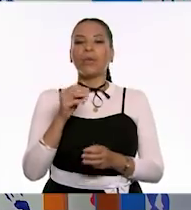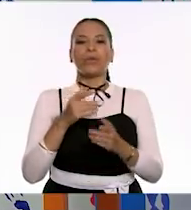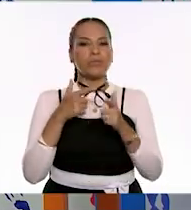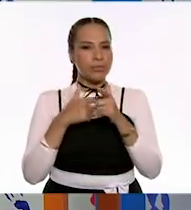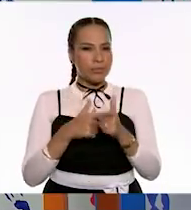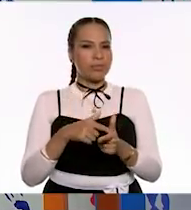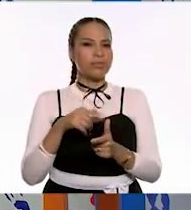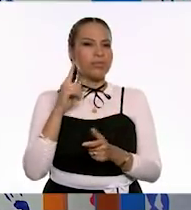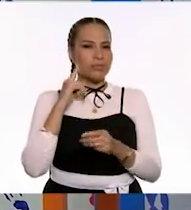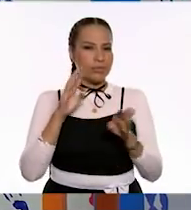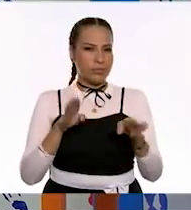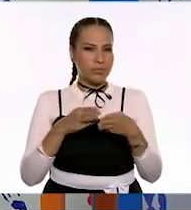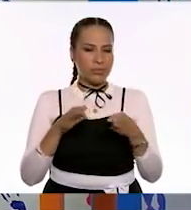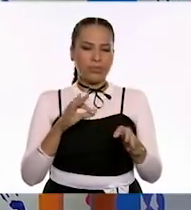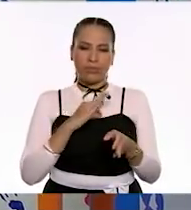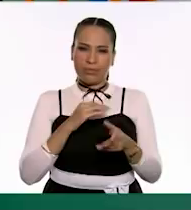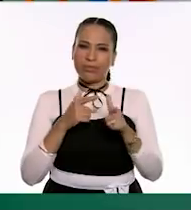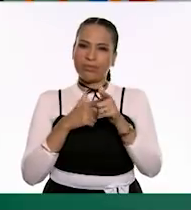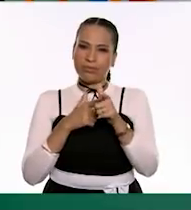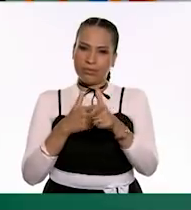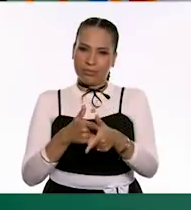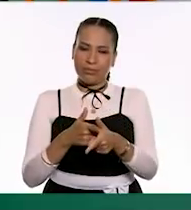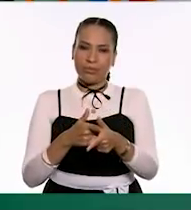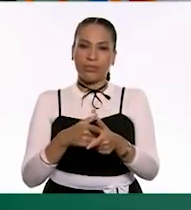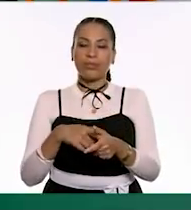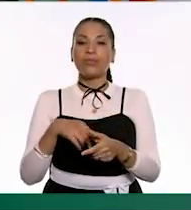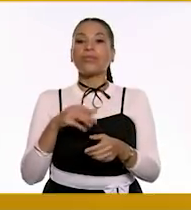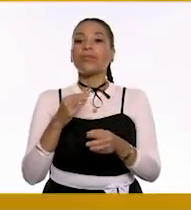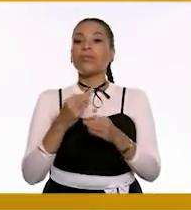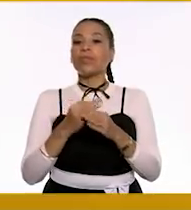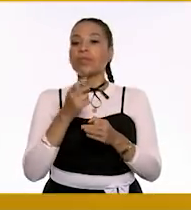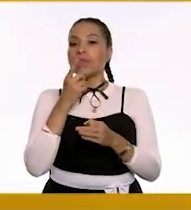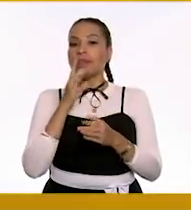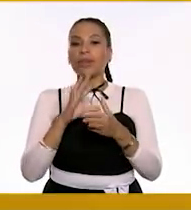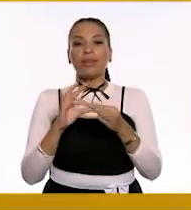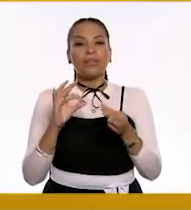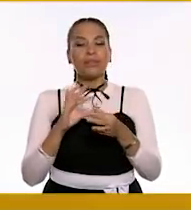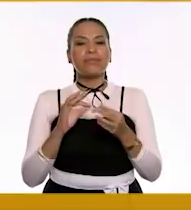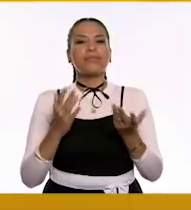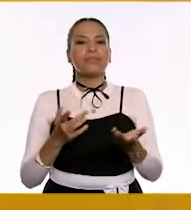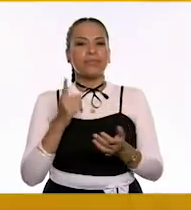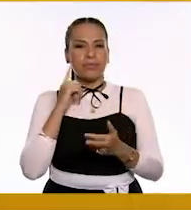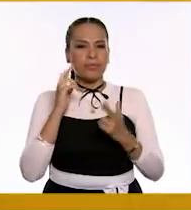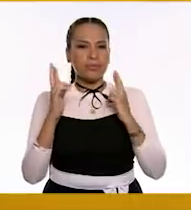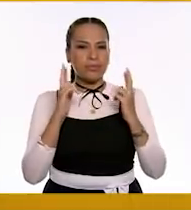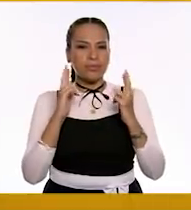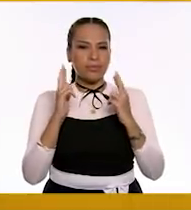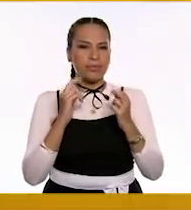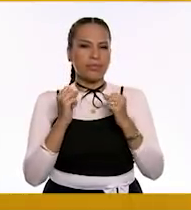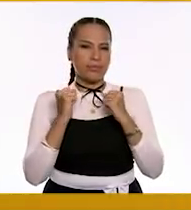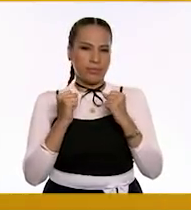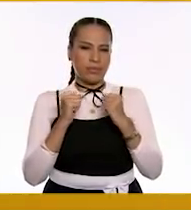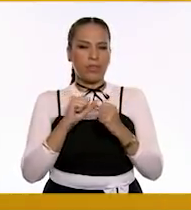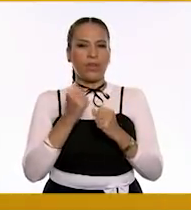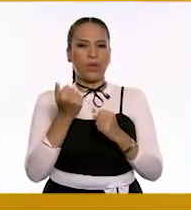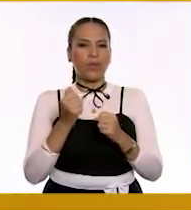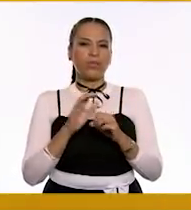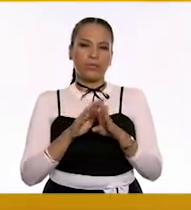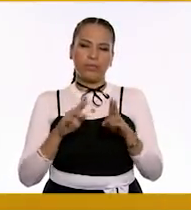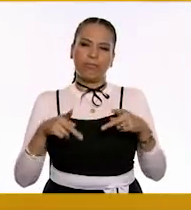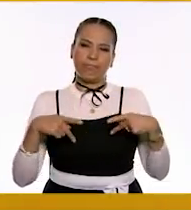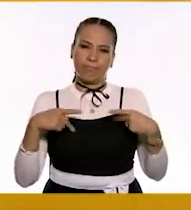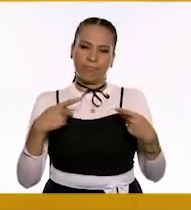música para poder continuar. Claro, pero bueno, ya estábamos hablando de sonidos que son muy fuertes y otros muy